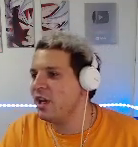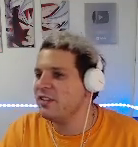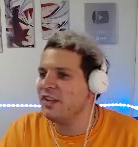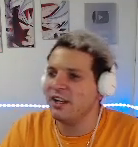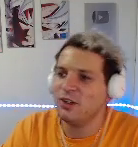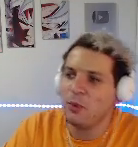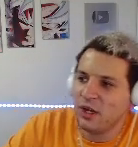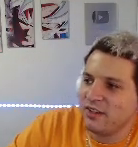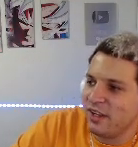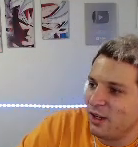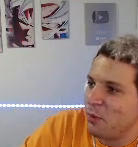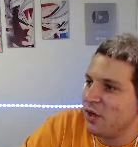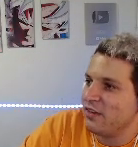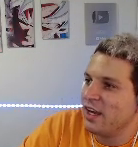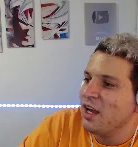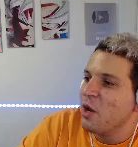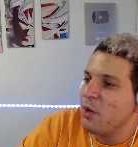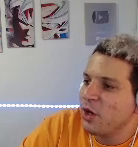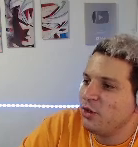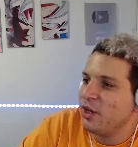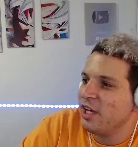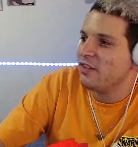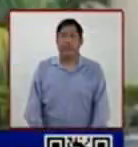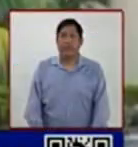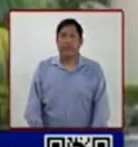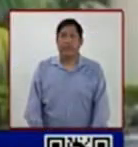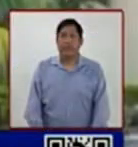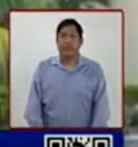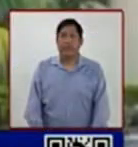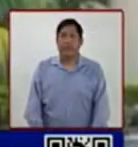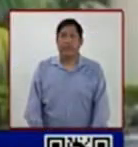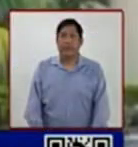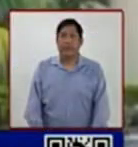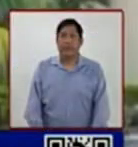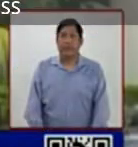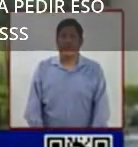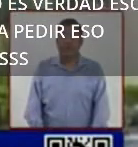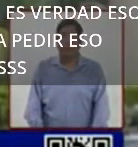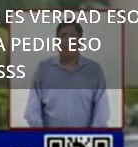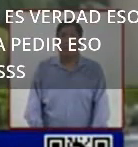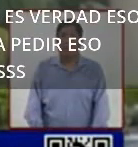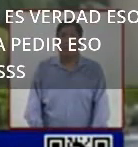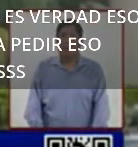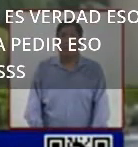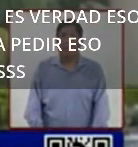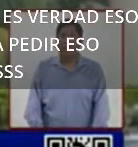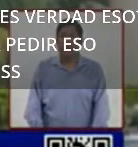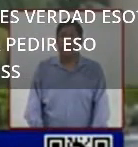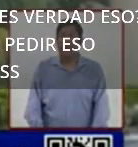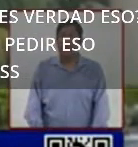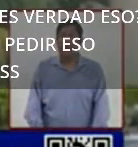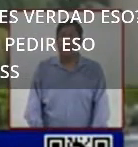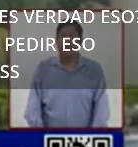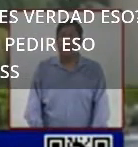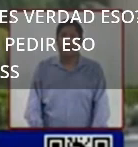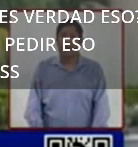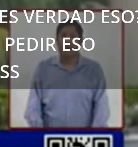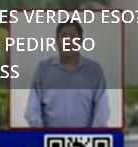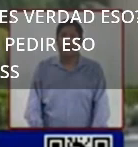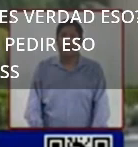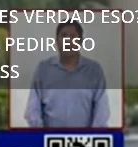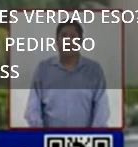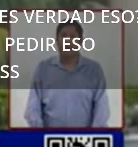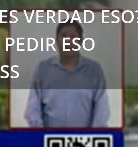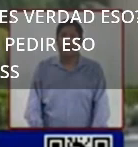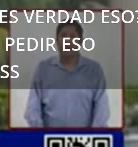Amigo, no puede ser, no puede ser, no puede ser. Pero esto es cualquier cosa acá en Argentina y en